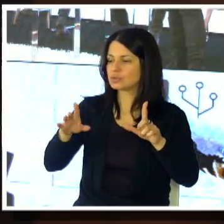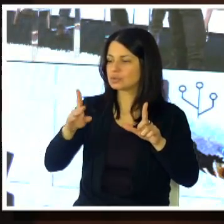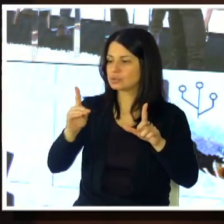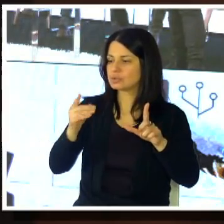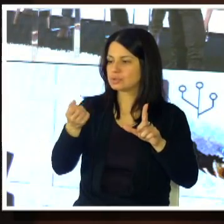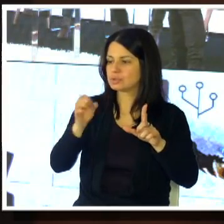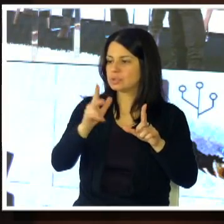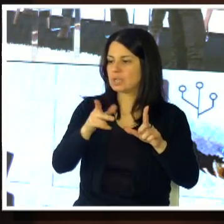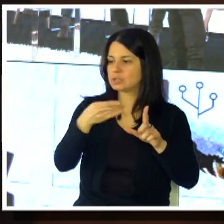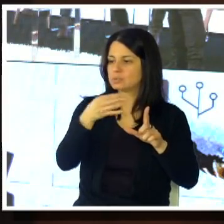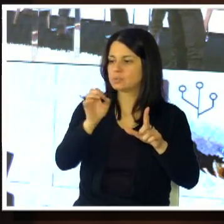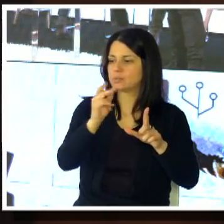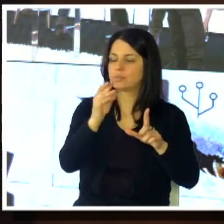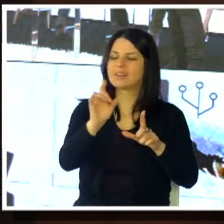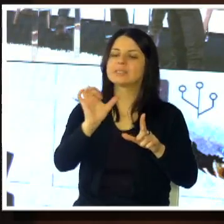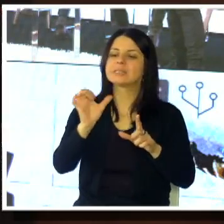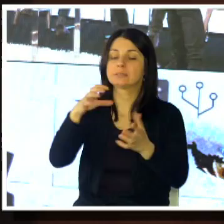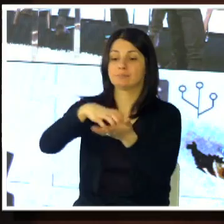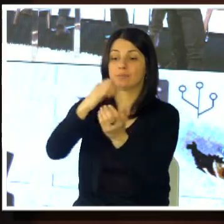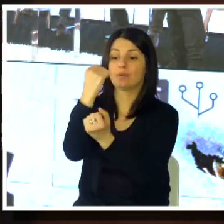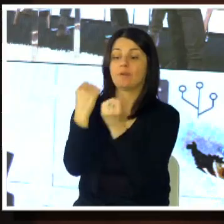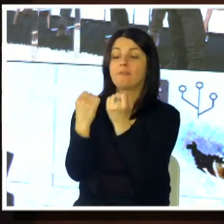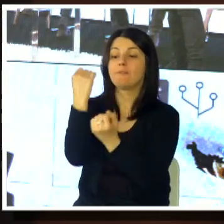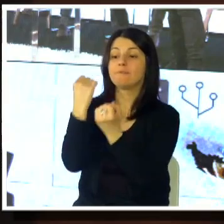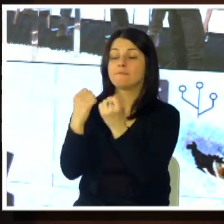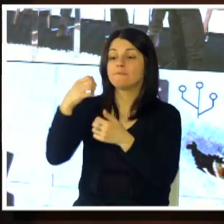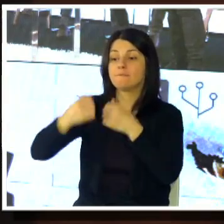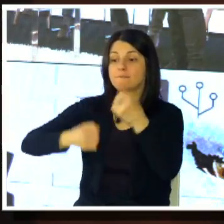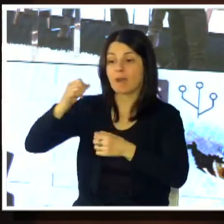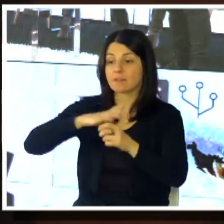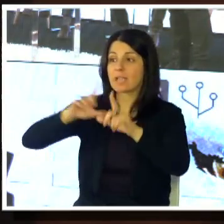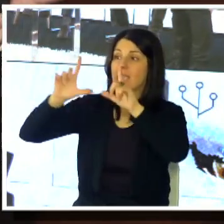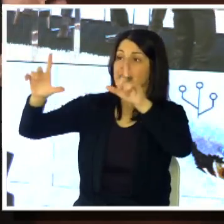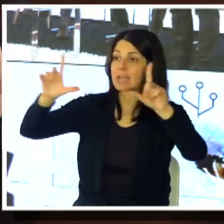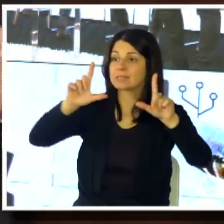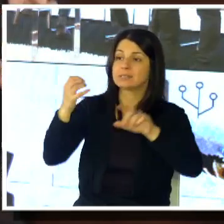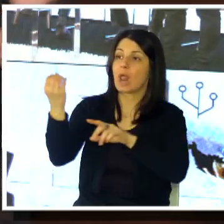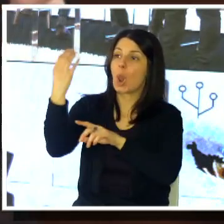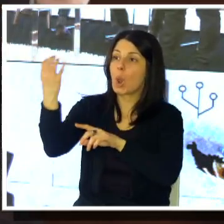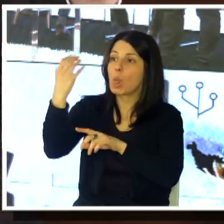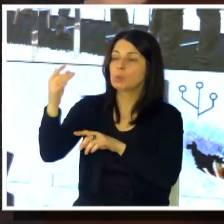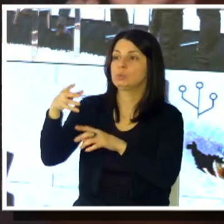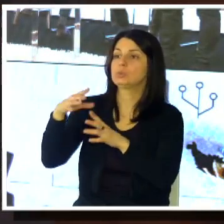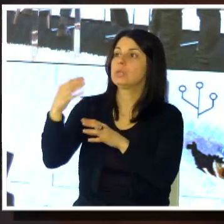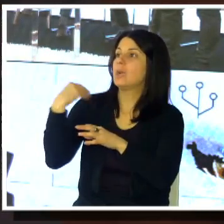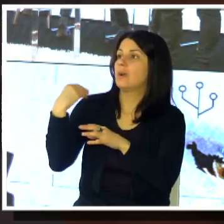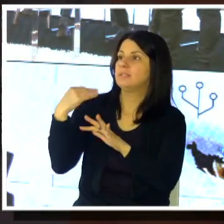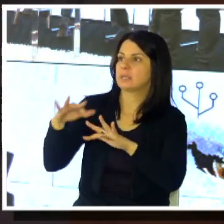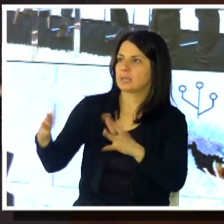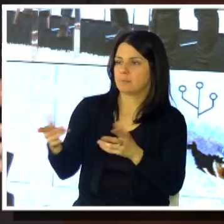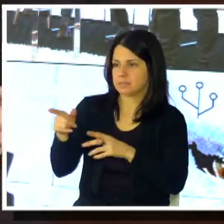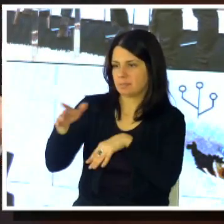las fábricas, en donde nosotros tenemos un panel gigante con luces y botones y medidores que nos dicen qué es lo que está pasando en este